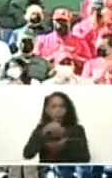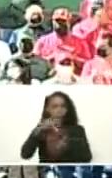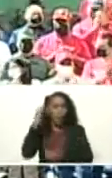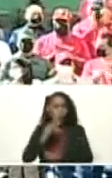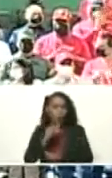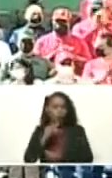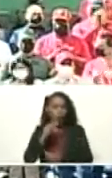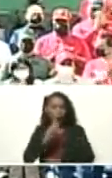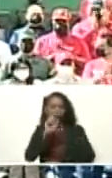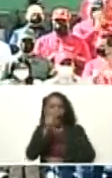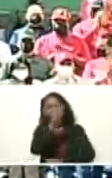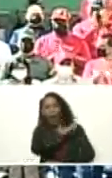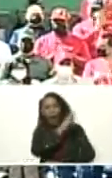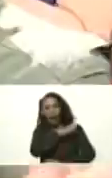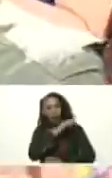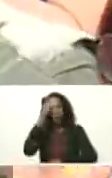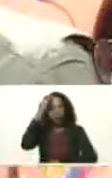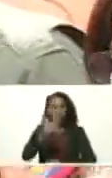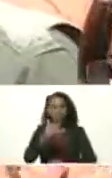generales, almirantes,